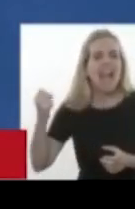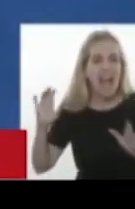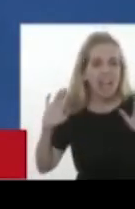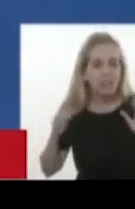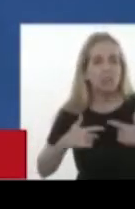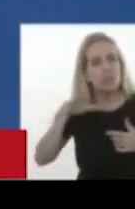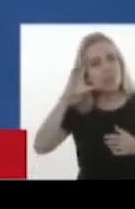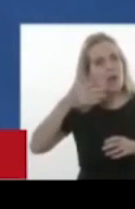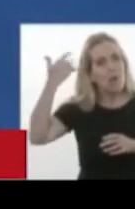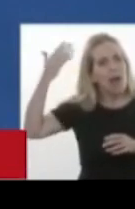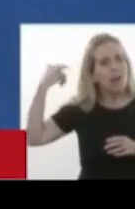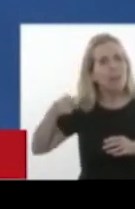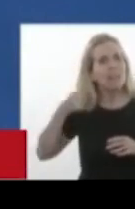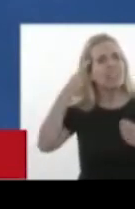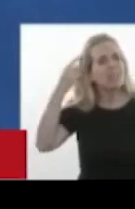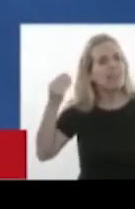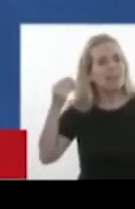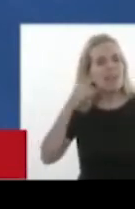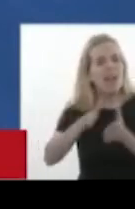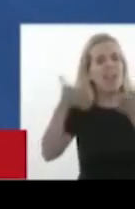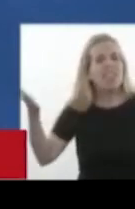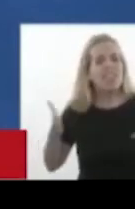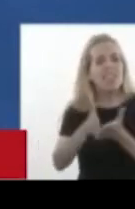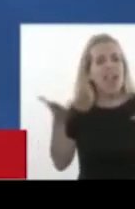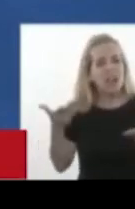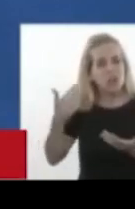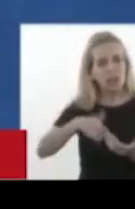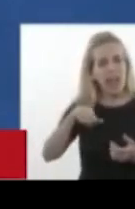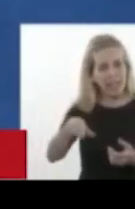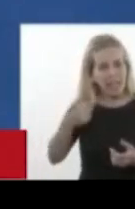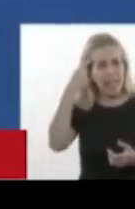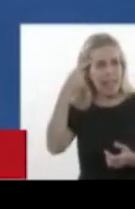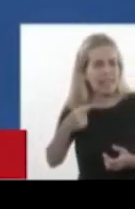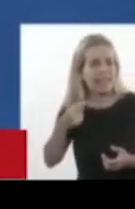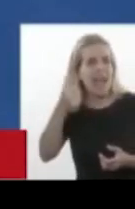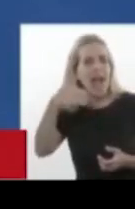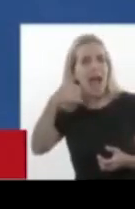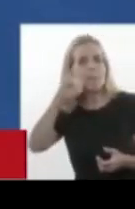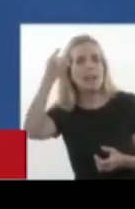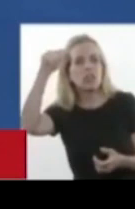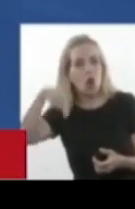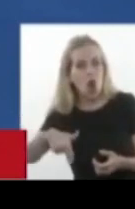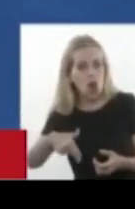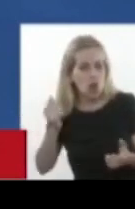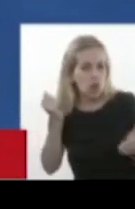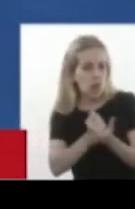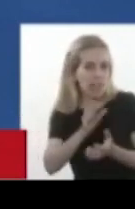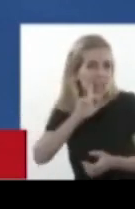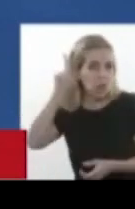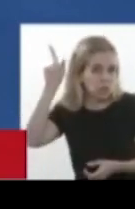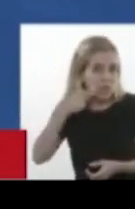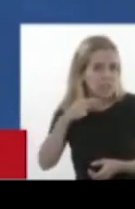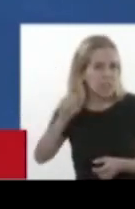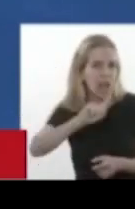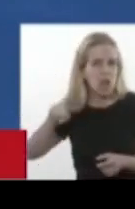cuando las tapas de los diarios argentinos celebraban que Amazon no dejaba sindicalizar a sus trabajadores. Y